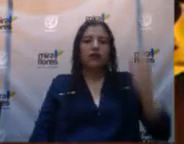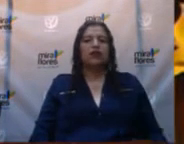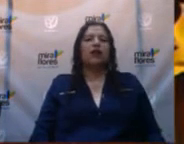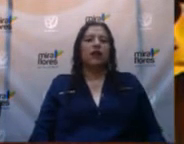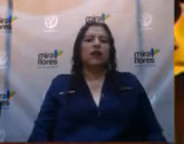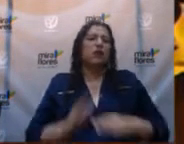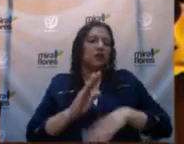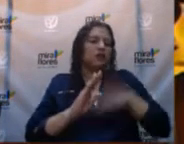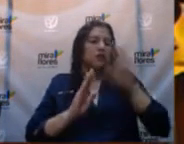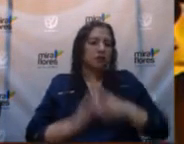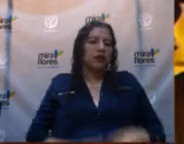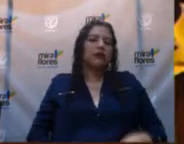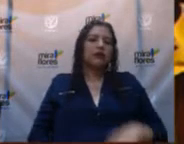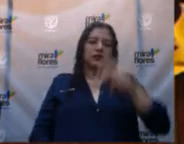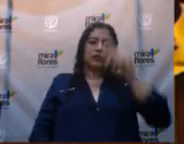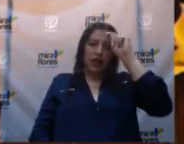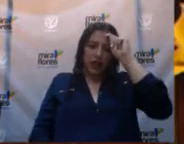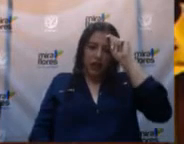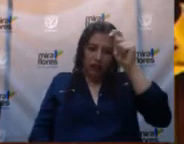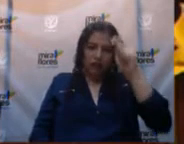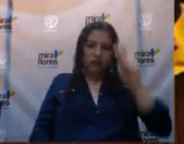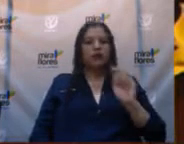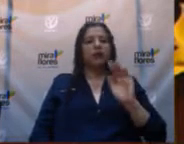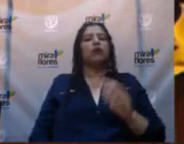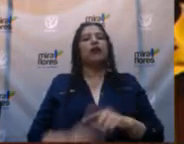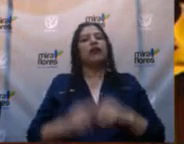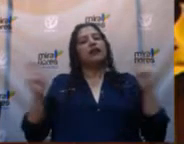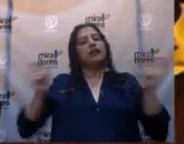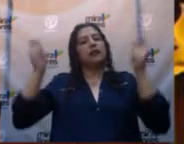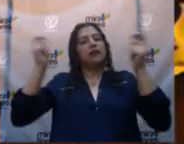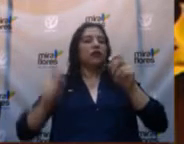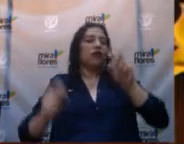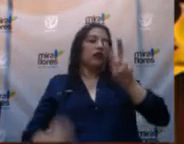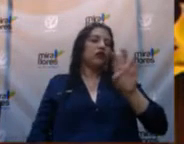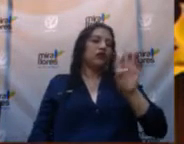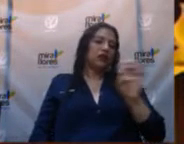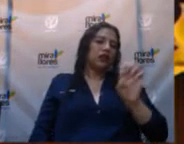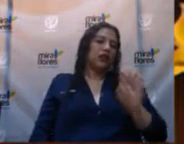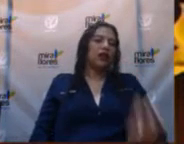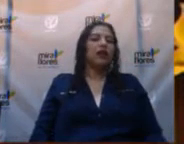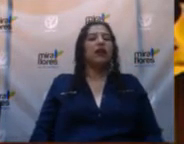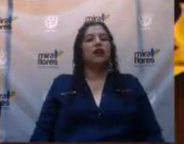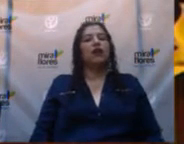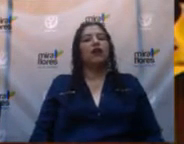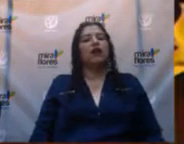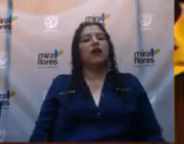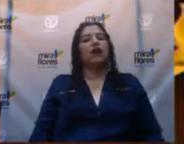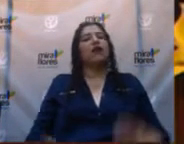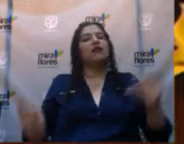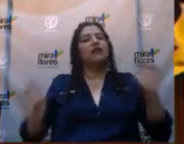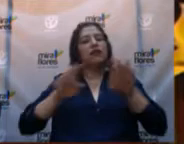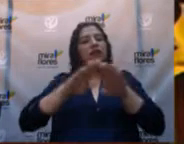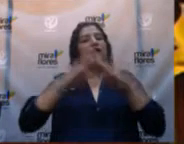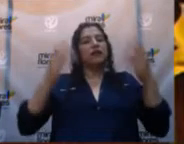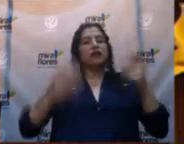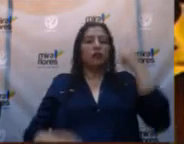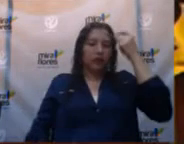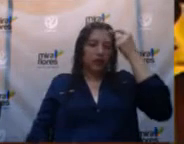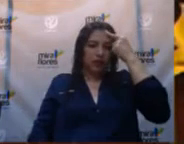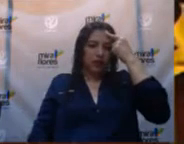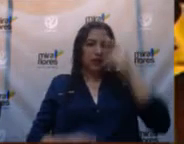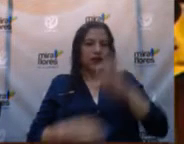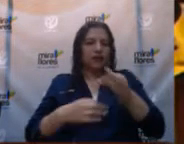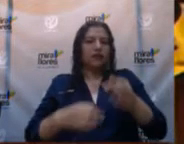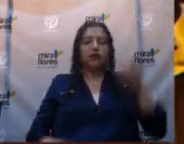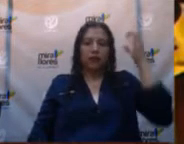más sincero reconocimiento por conmemorar este 2 de enero el aniversario de la creación política del distrito de